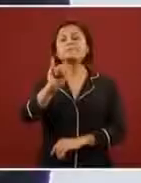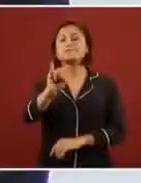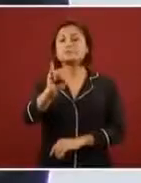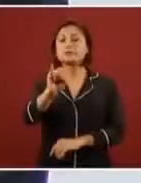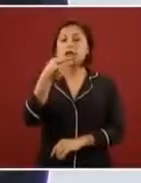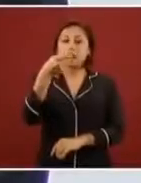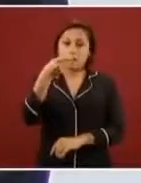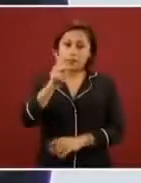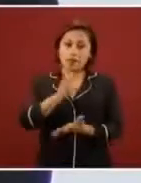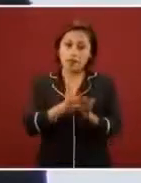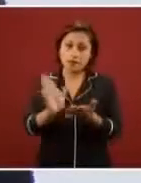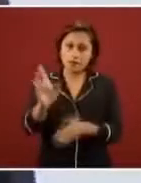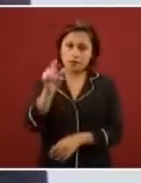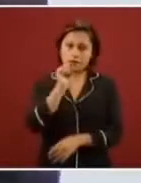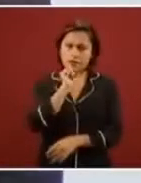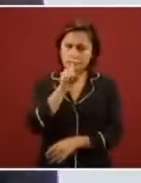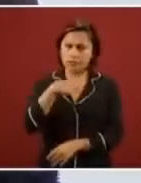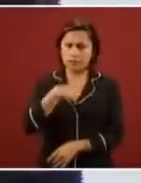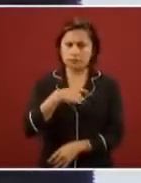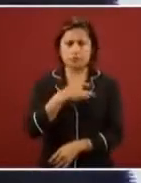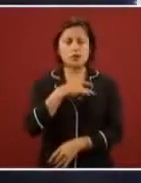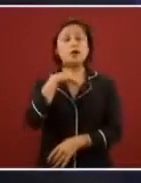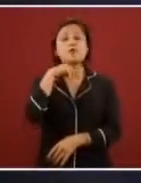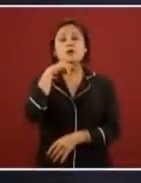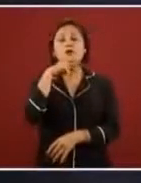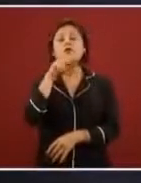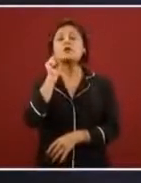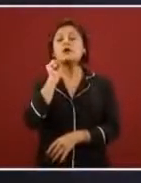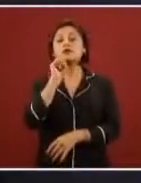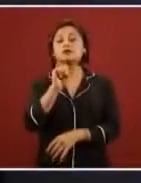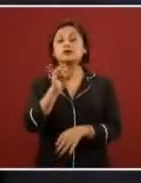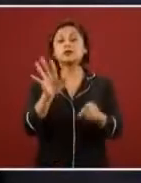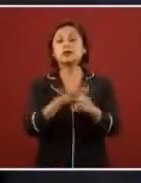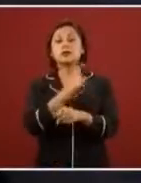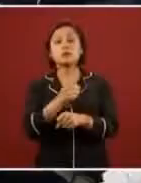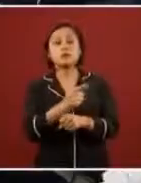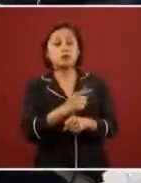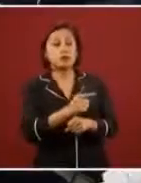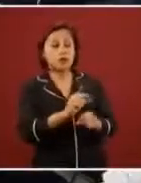preocupado porque pues son, no son cifras, son seres